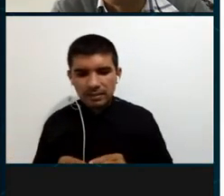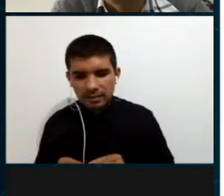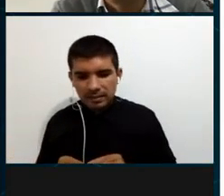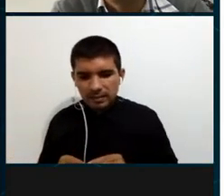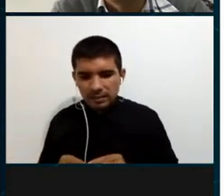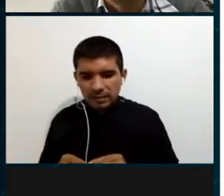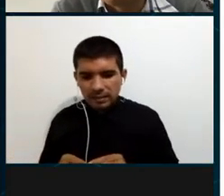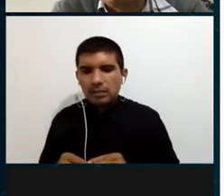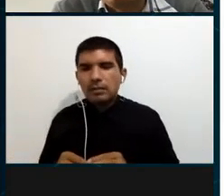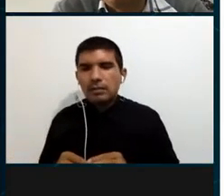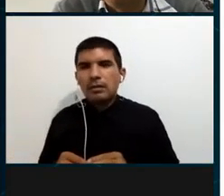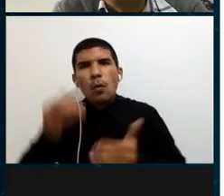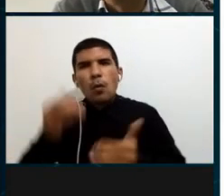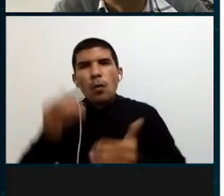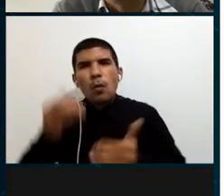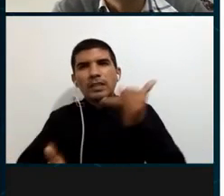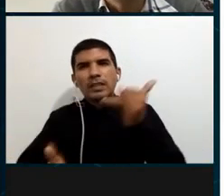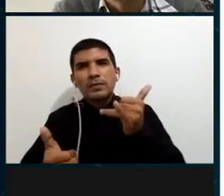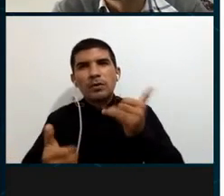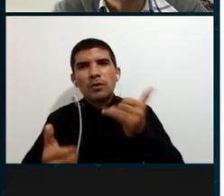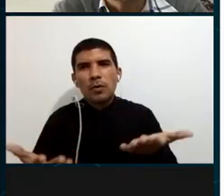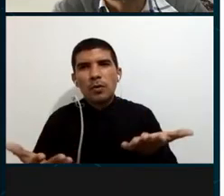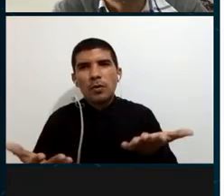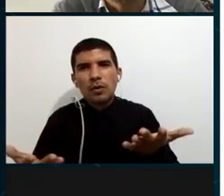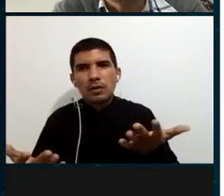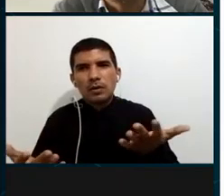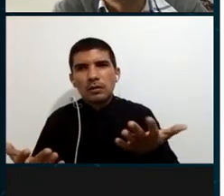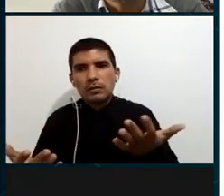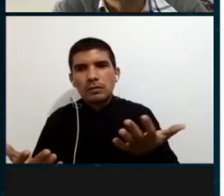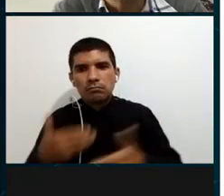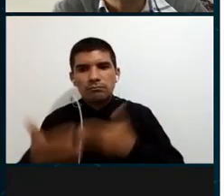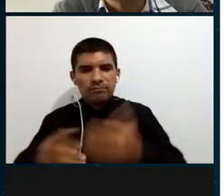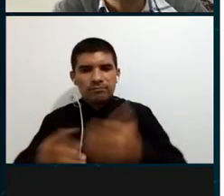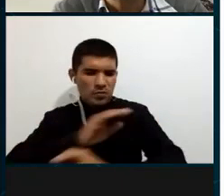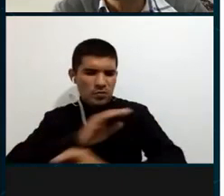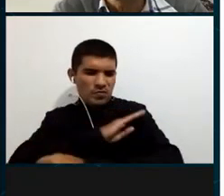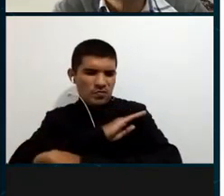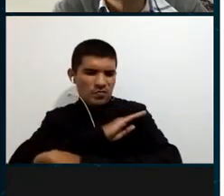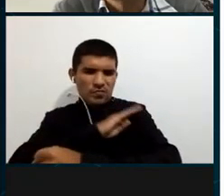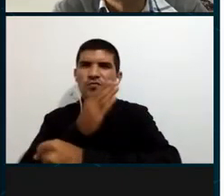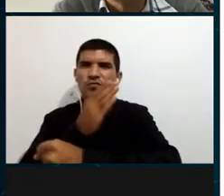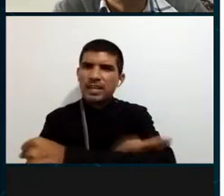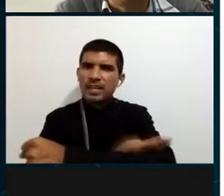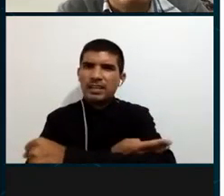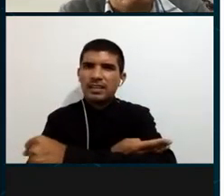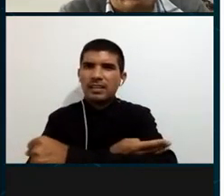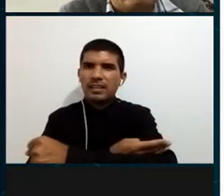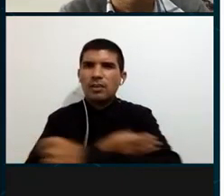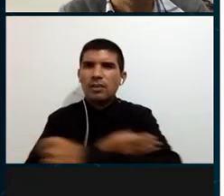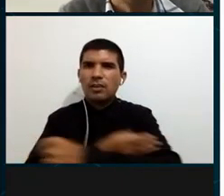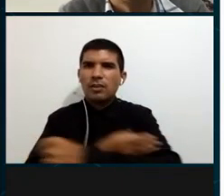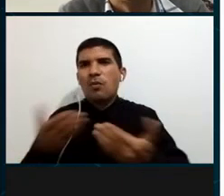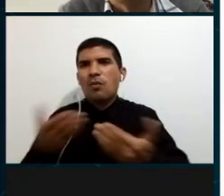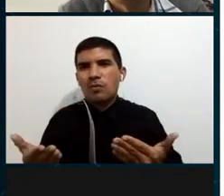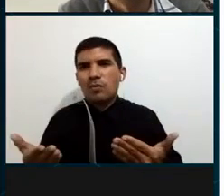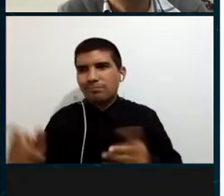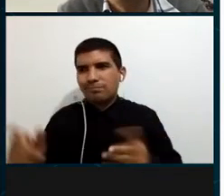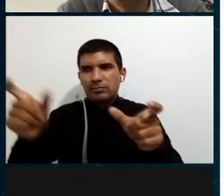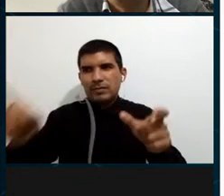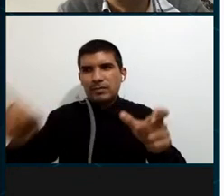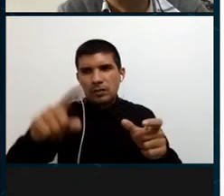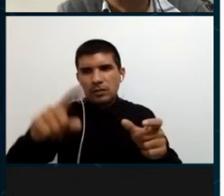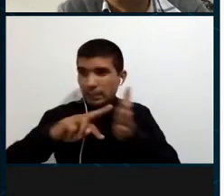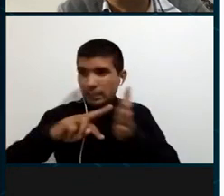de trabajar, ese ADN digital que las personas deben tener para poder aplicar de donde arrancamos, porque